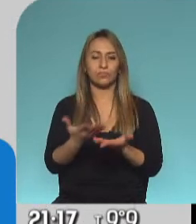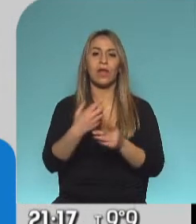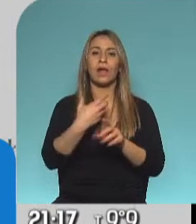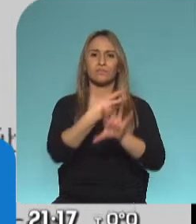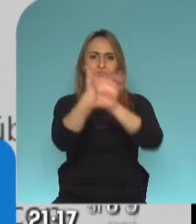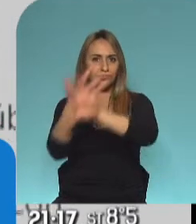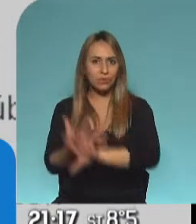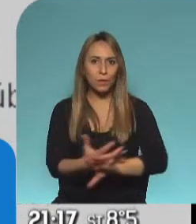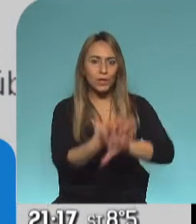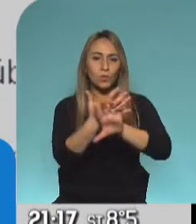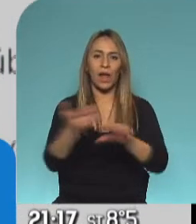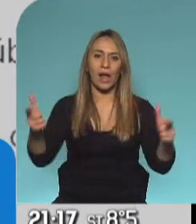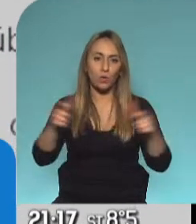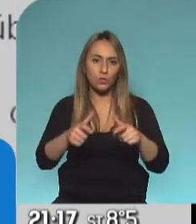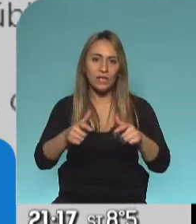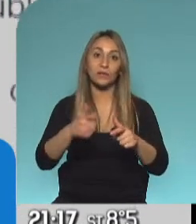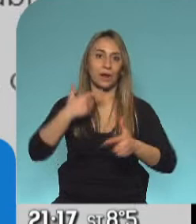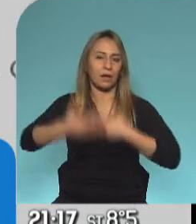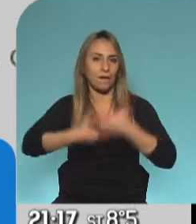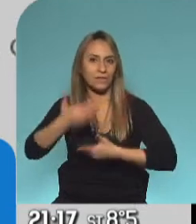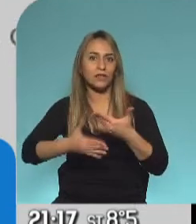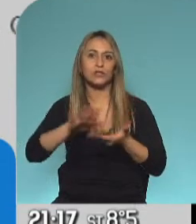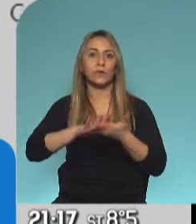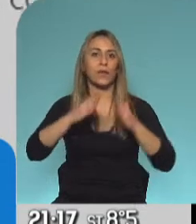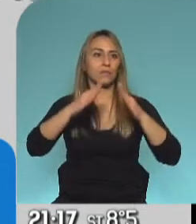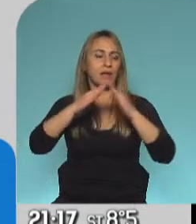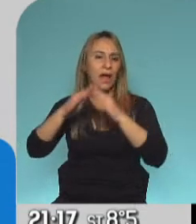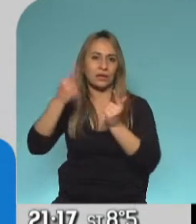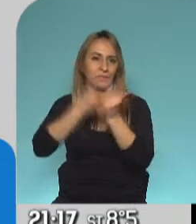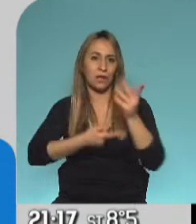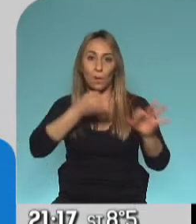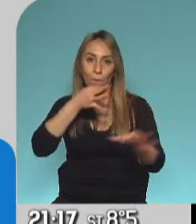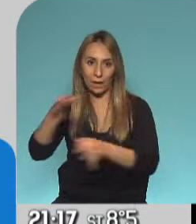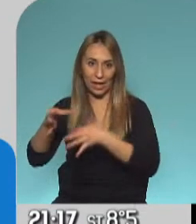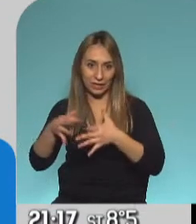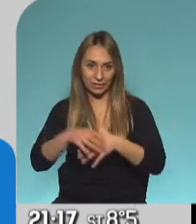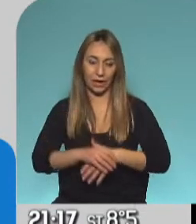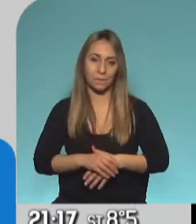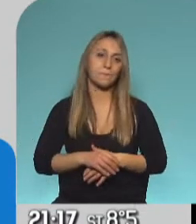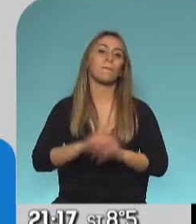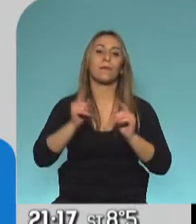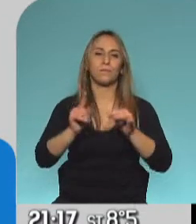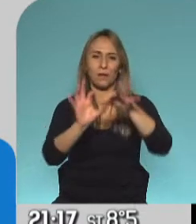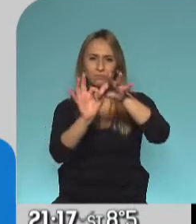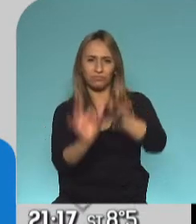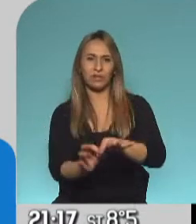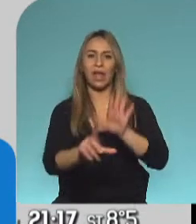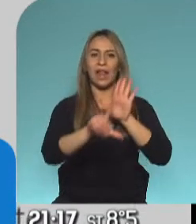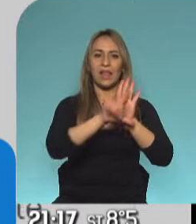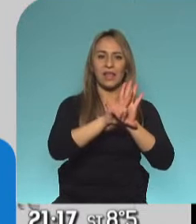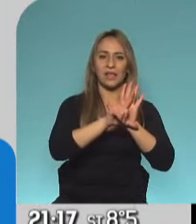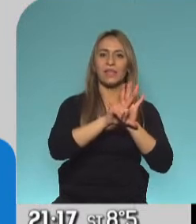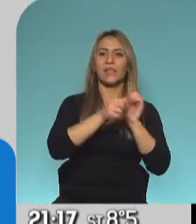virtuales para avanzar, por ejemplo, con la venta de inmuebles. Cita también, allí están todas las citas que hace, la ley de apps,